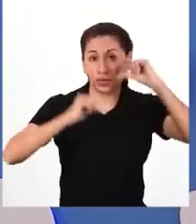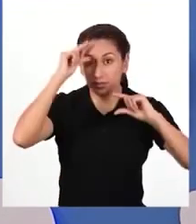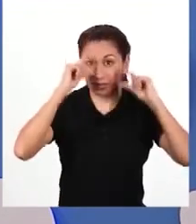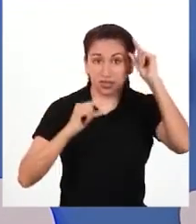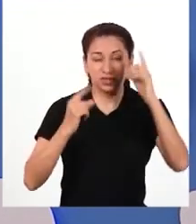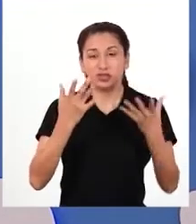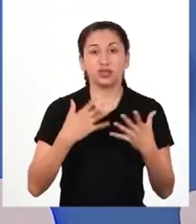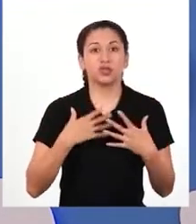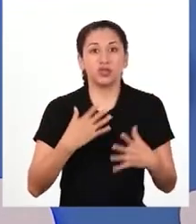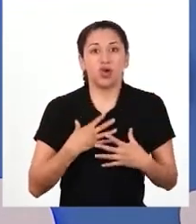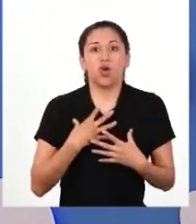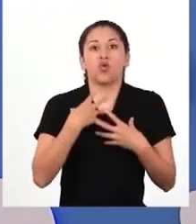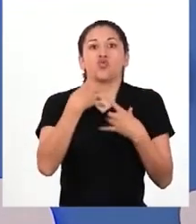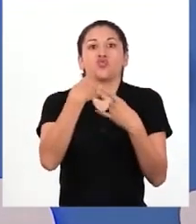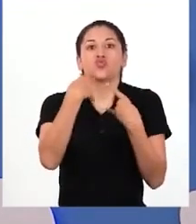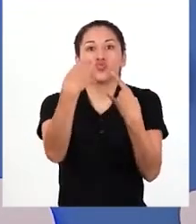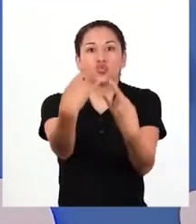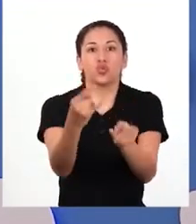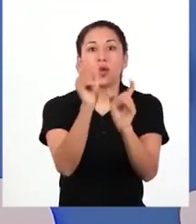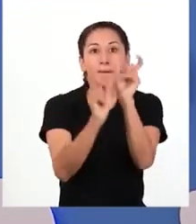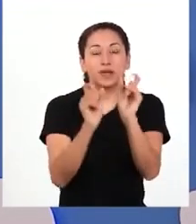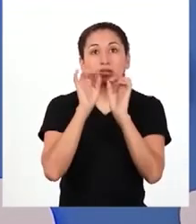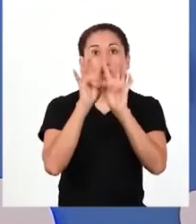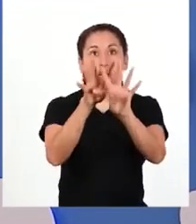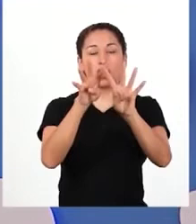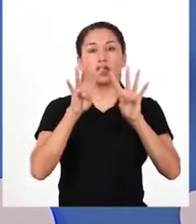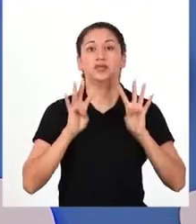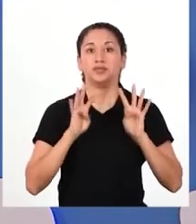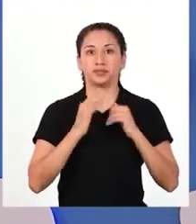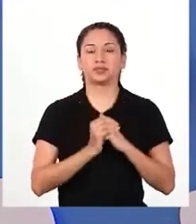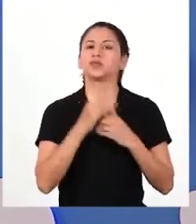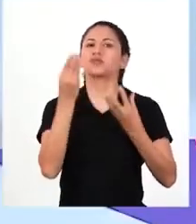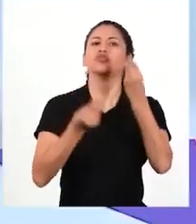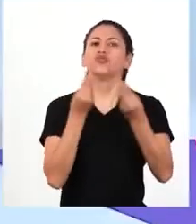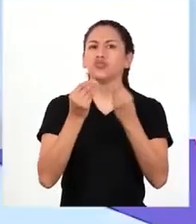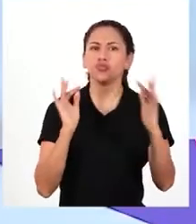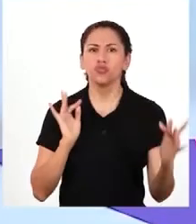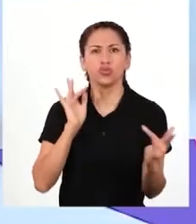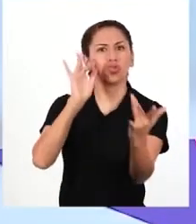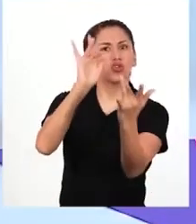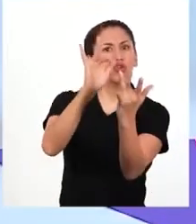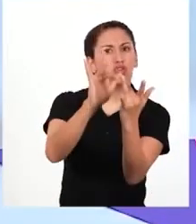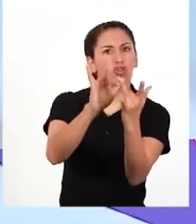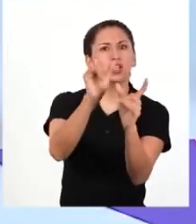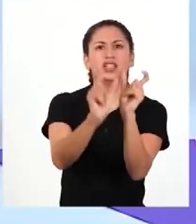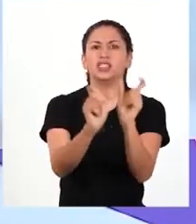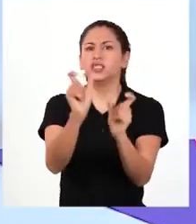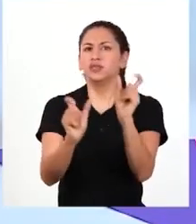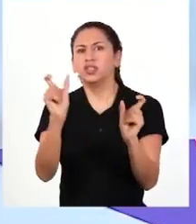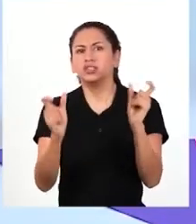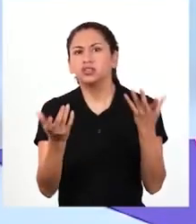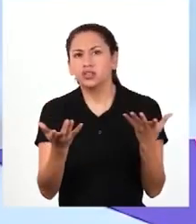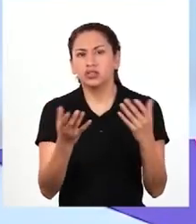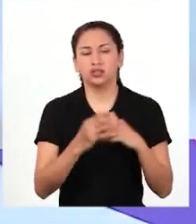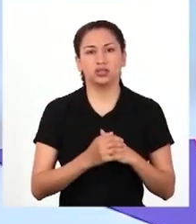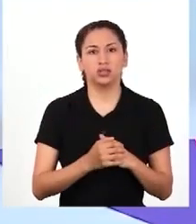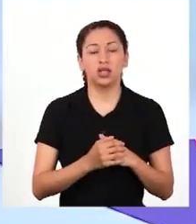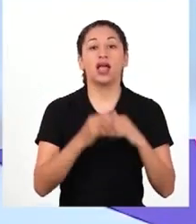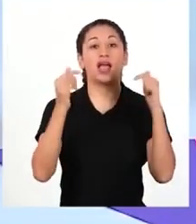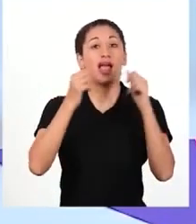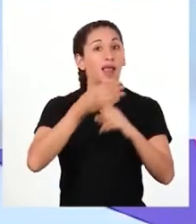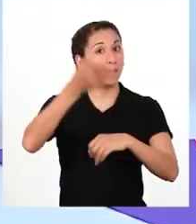pueden generar empatía entre quien brinda el discurso y el público. Pero, ¿cómo generamos esa conexión con